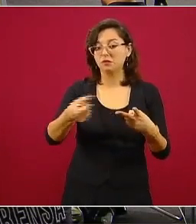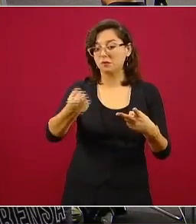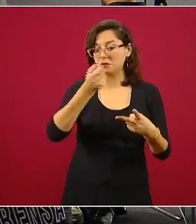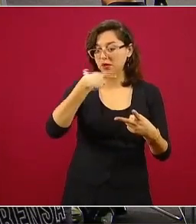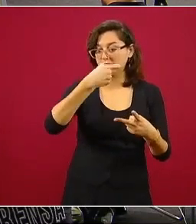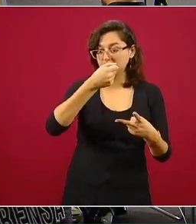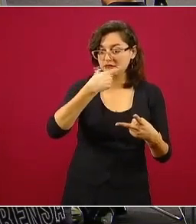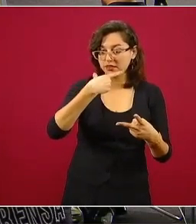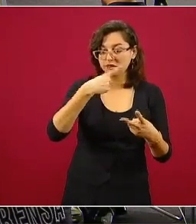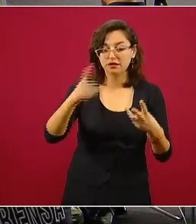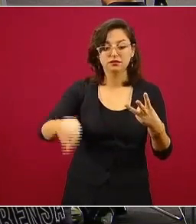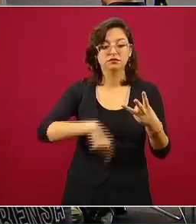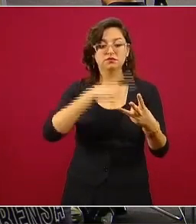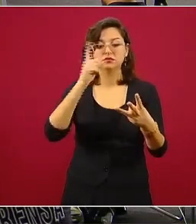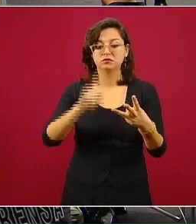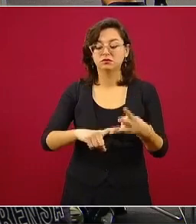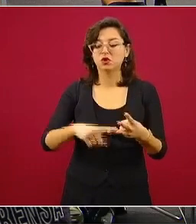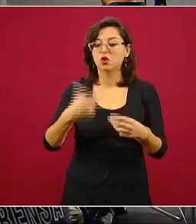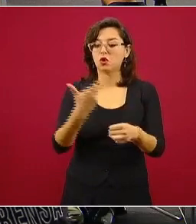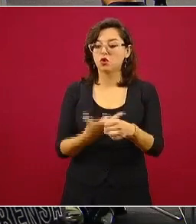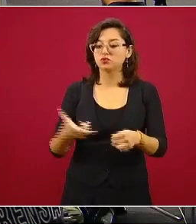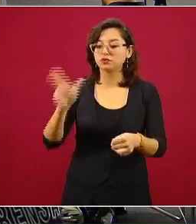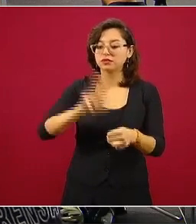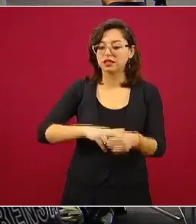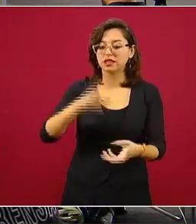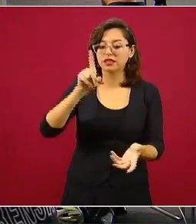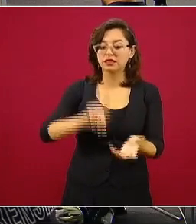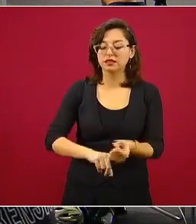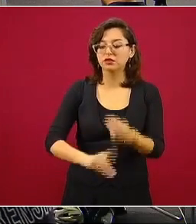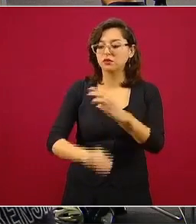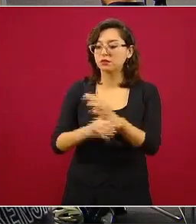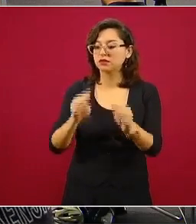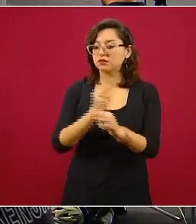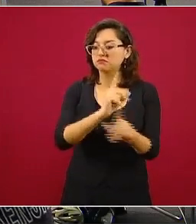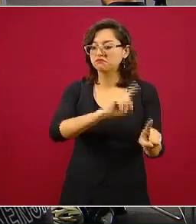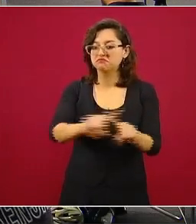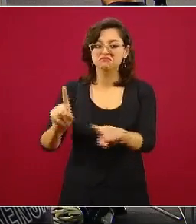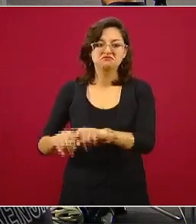medicamentos y equipos hospitalarios.